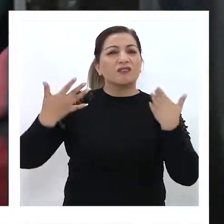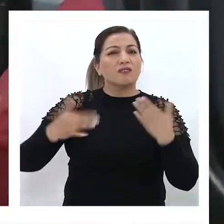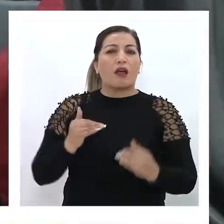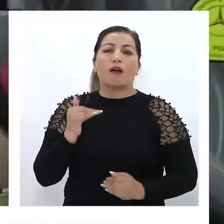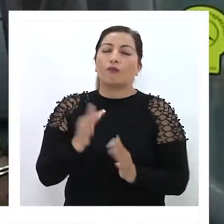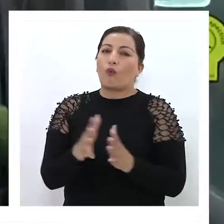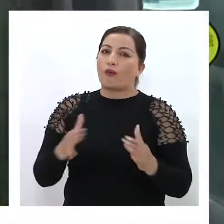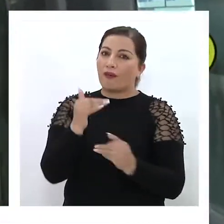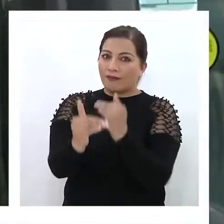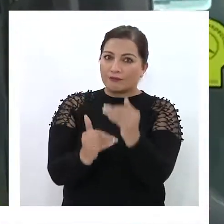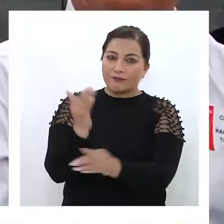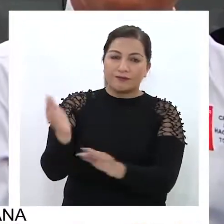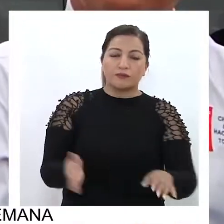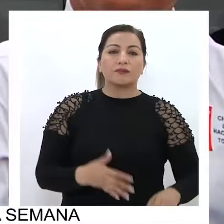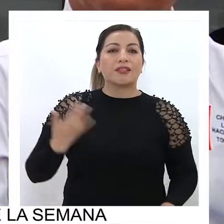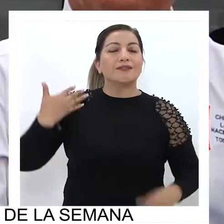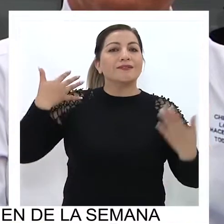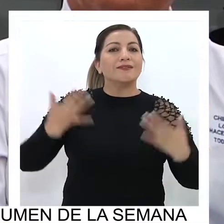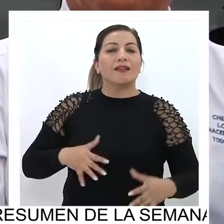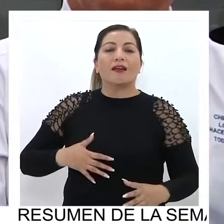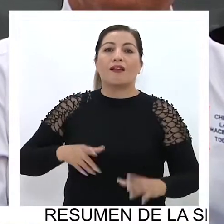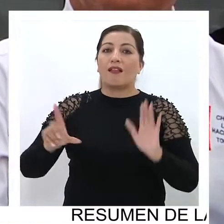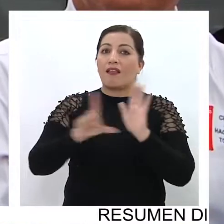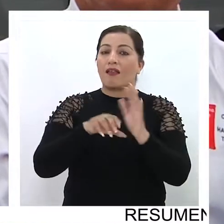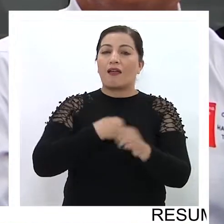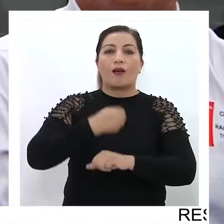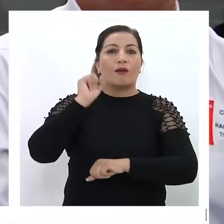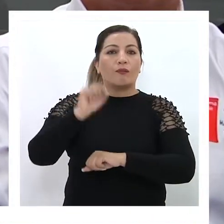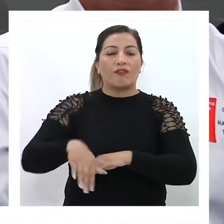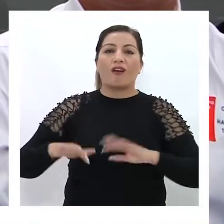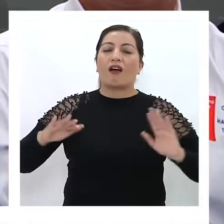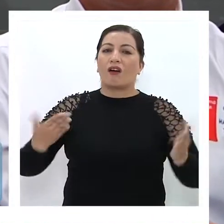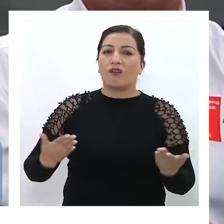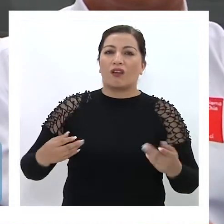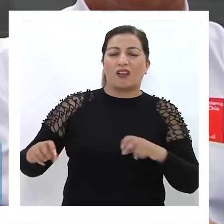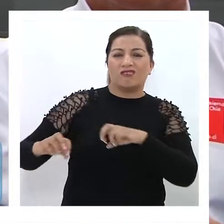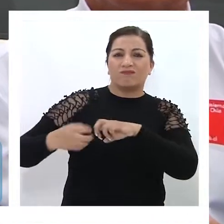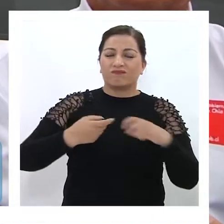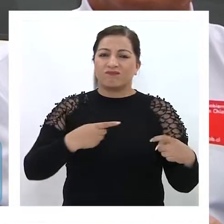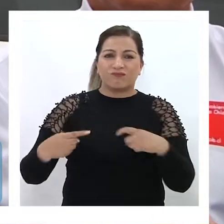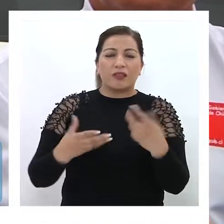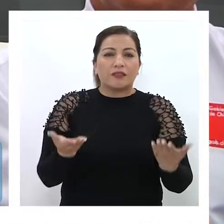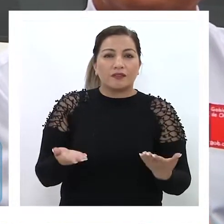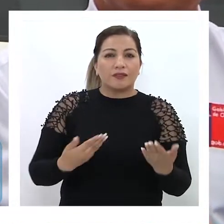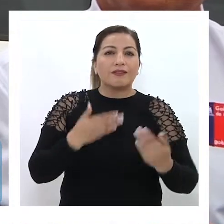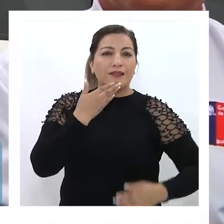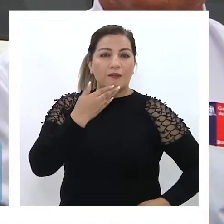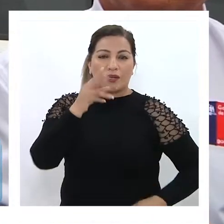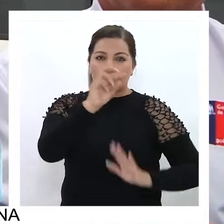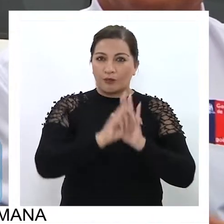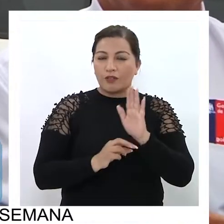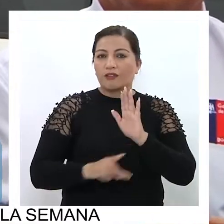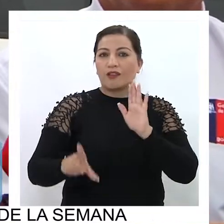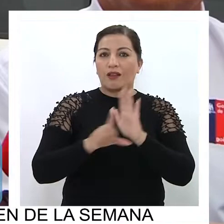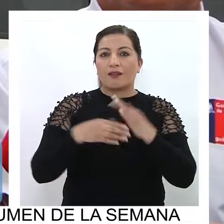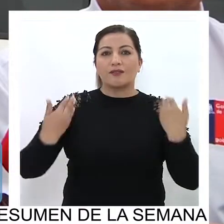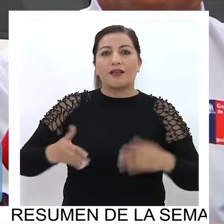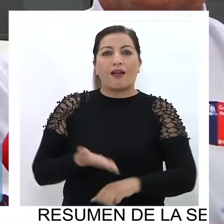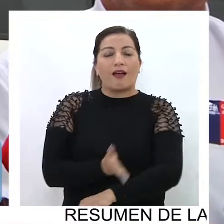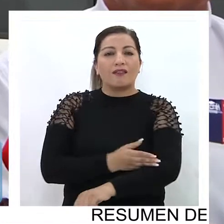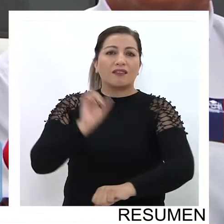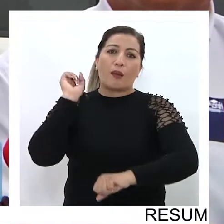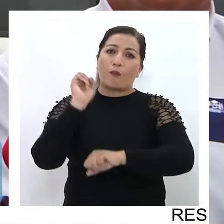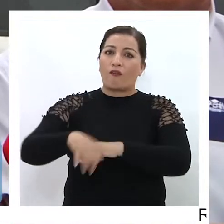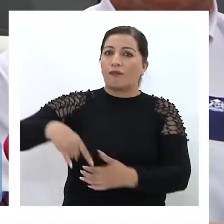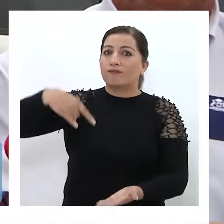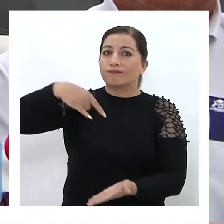un gran avance. Ya fue aprobada en general, ahora está la discusión en particular, señalar que además este proyecto de ley ya fue aprobado